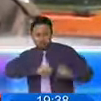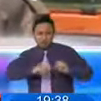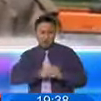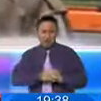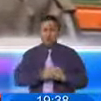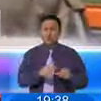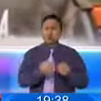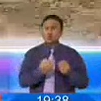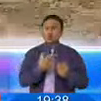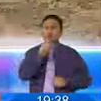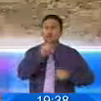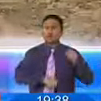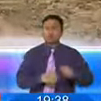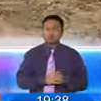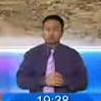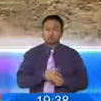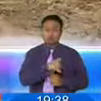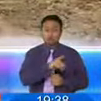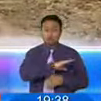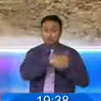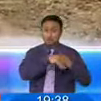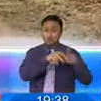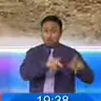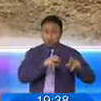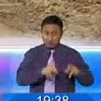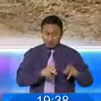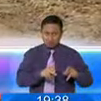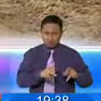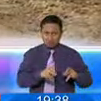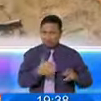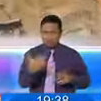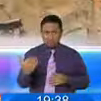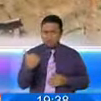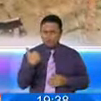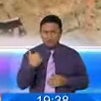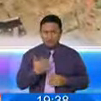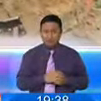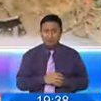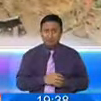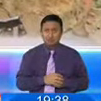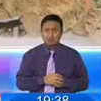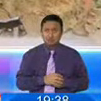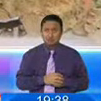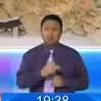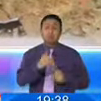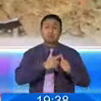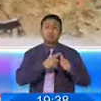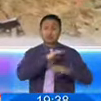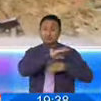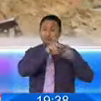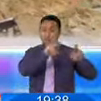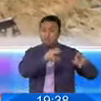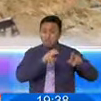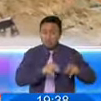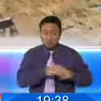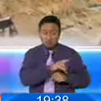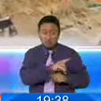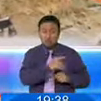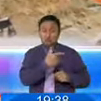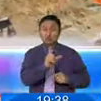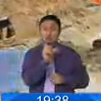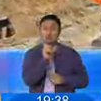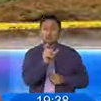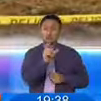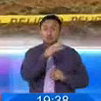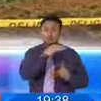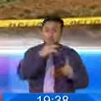en un área concesionada, no cuentan con todos los permisos correspondientes. Tenemos que ver todos si están con todos los permisos, si están, cuentan con su licencia